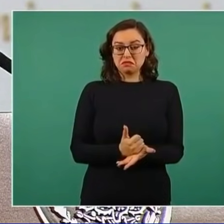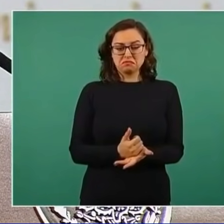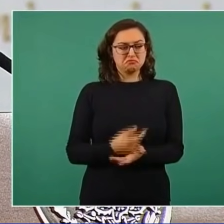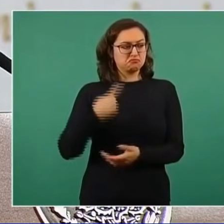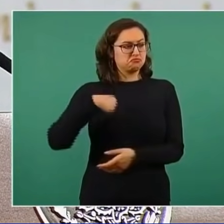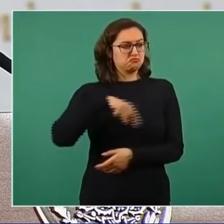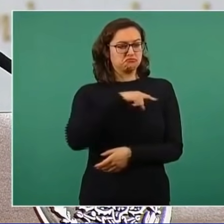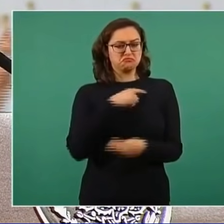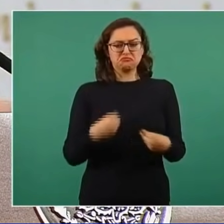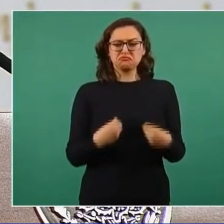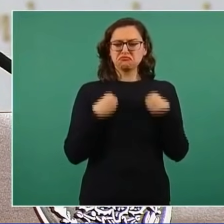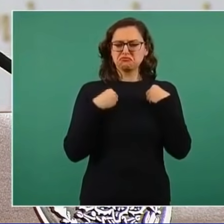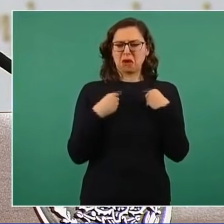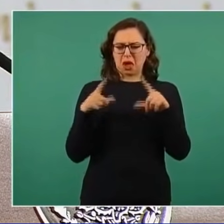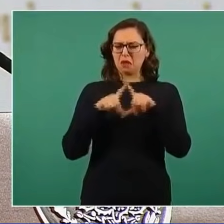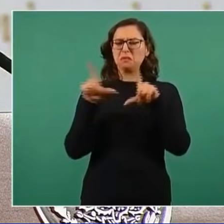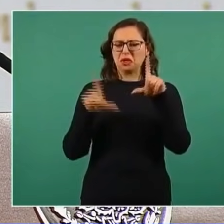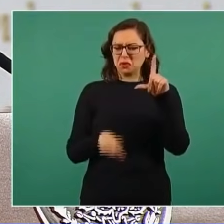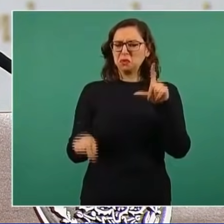de que hay Internet